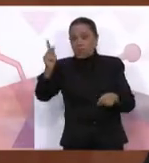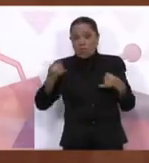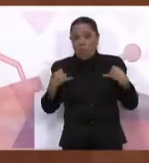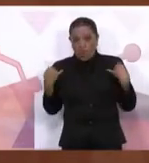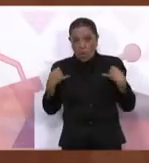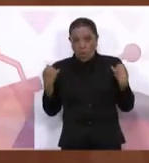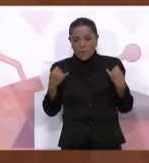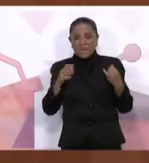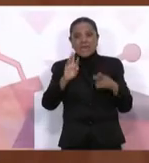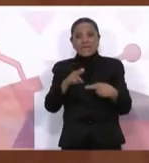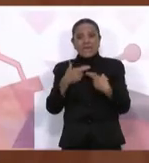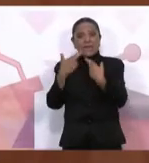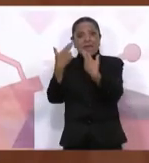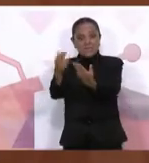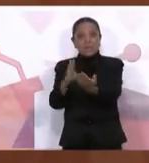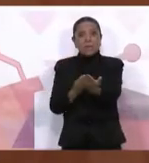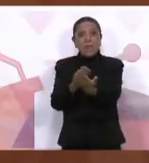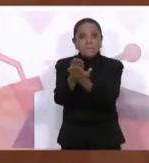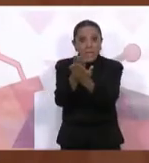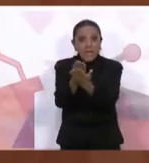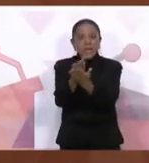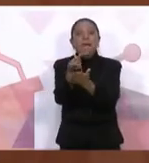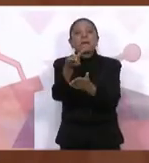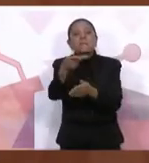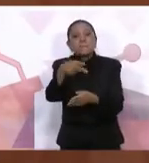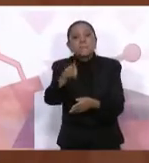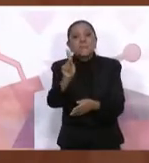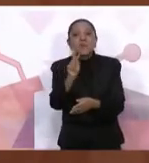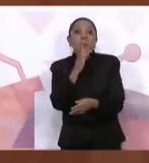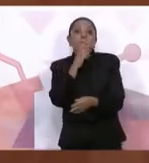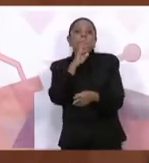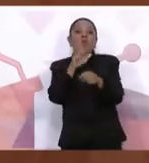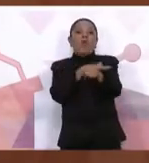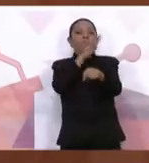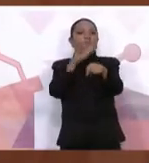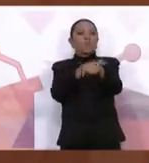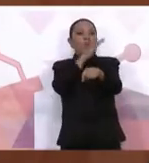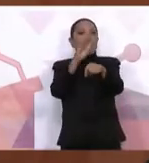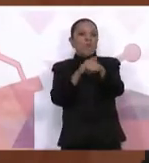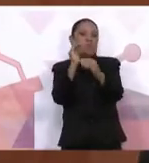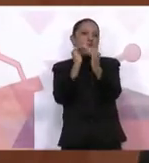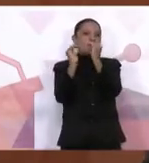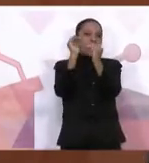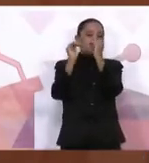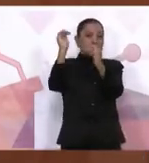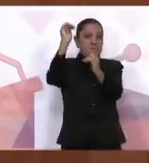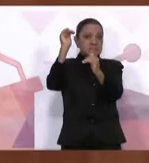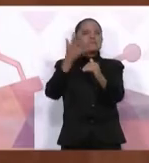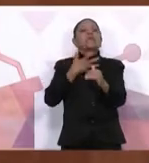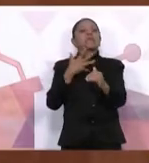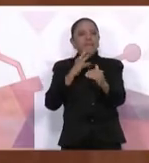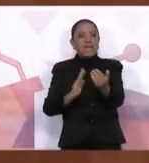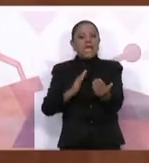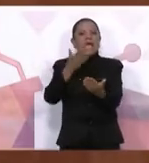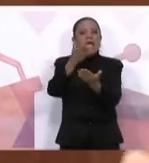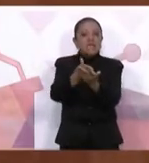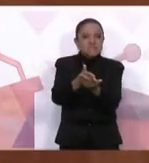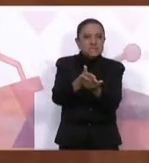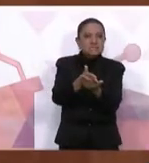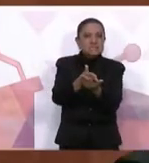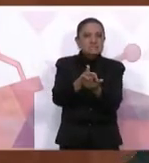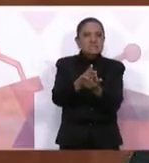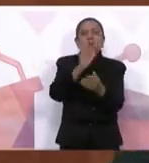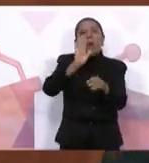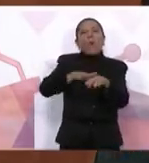en tanto puedan mejorar sus promedios escolares tengan acceso a un un mayor